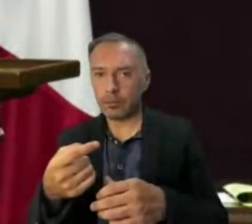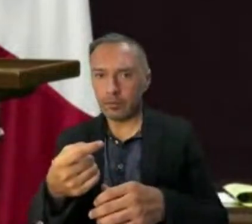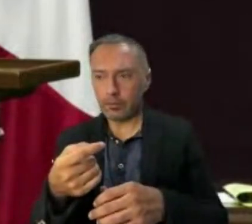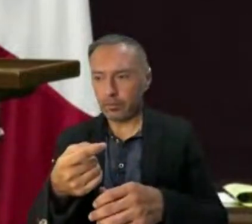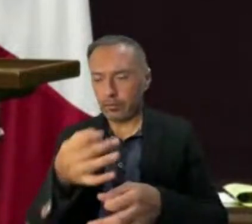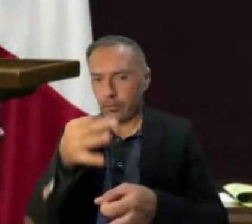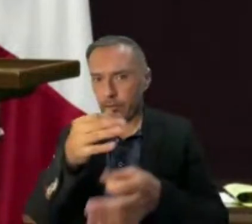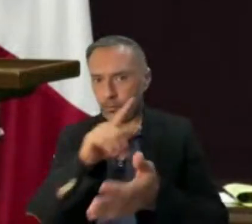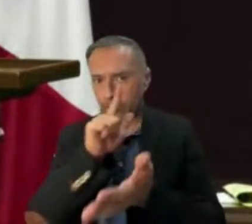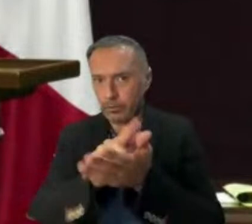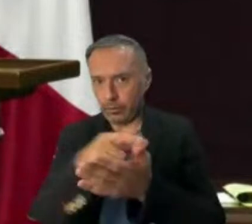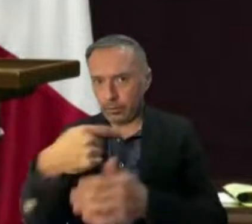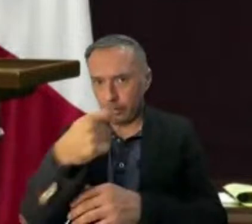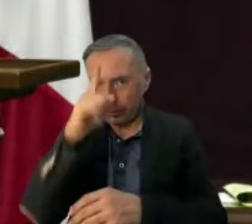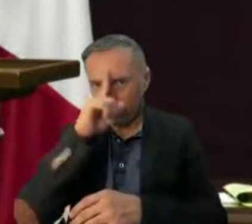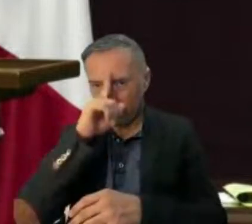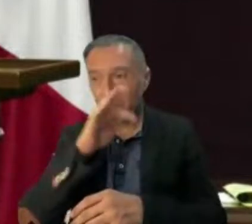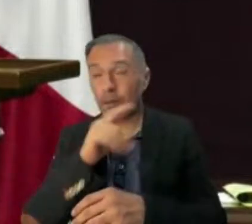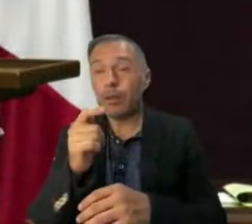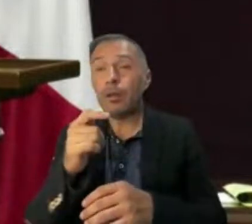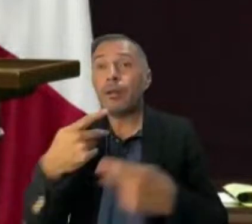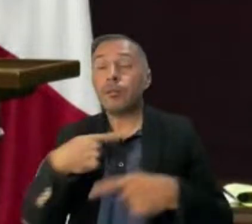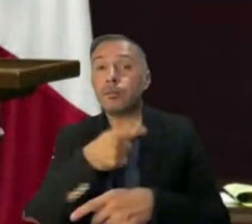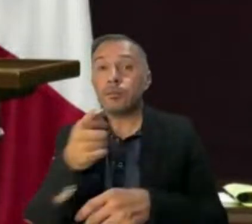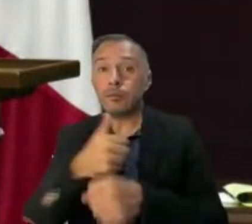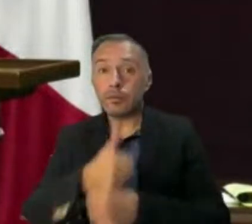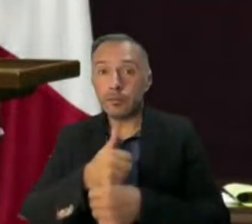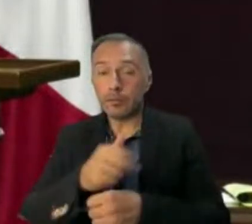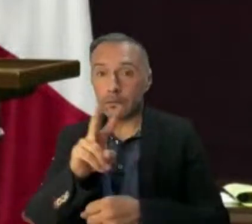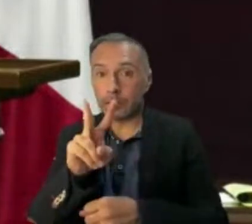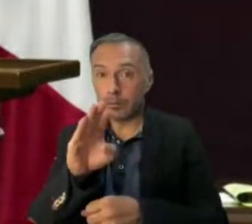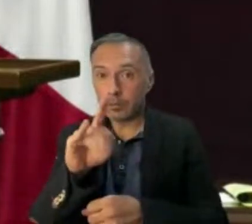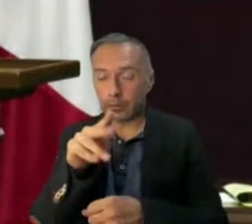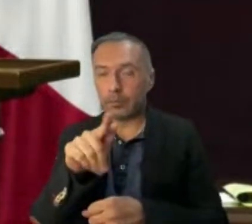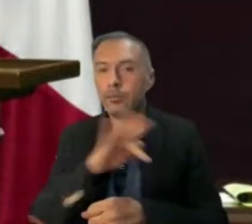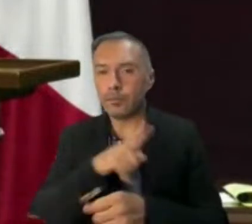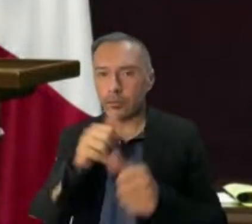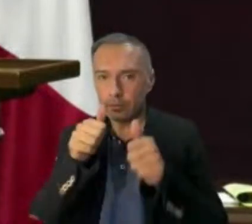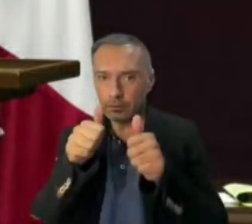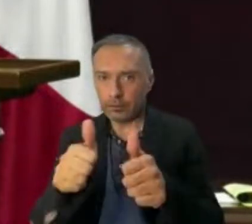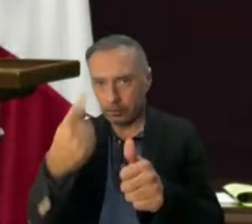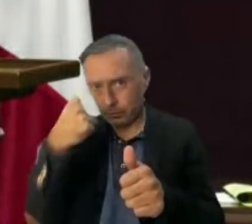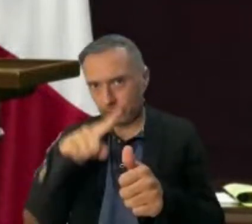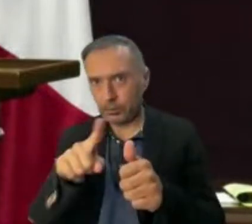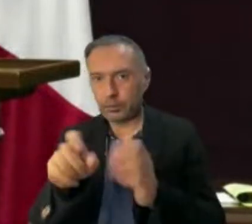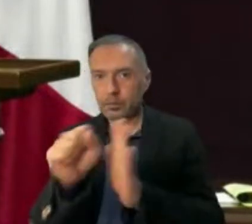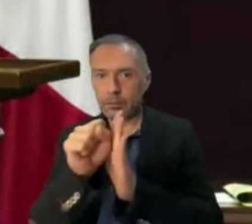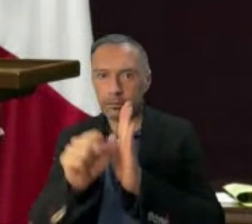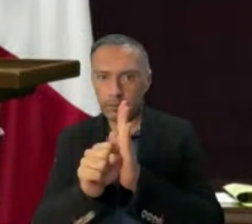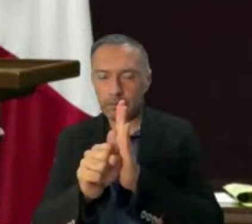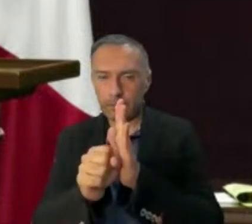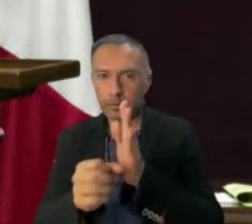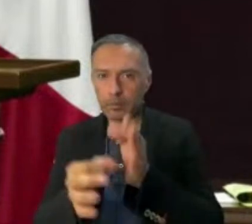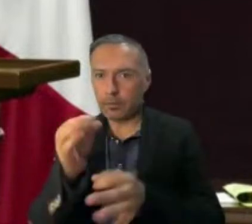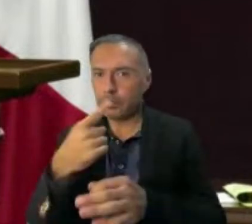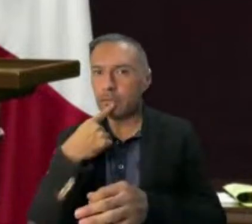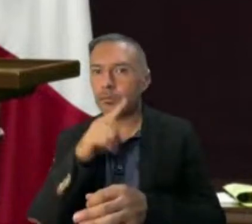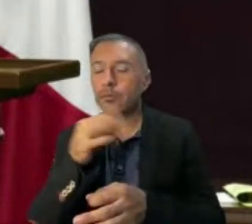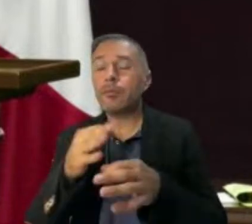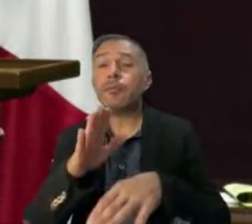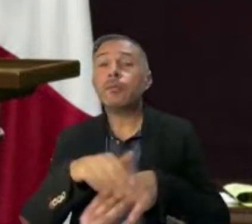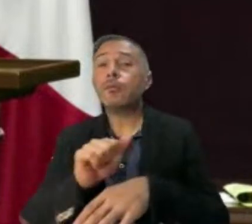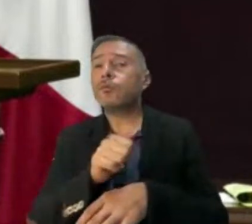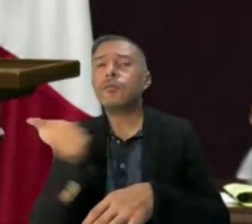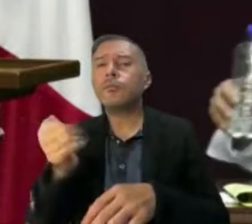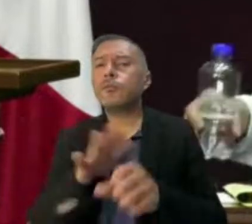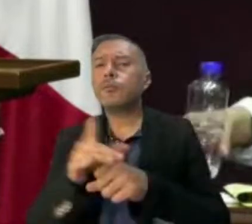en donde las víctimas reciban la debida atención y la consideración en el sistema de justicia. ¿Qué otro podría ser?